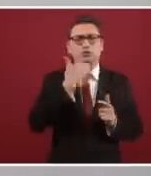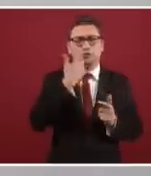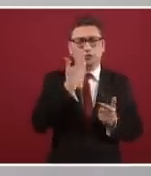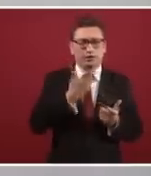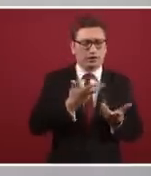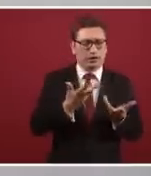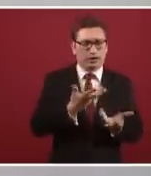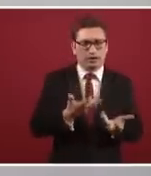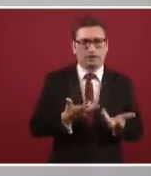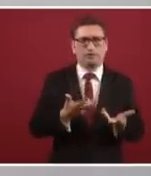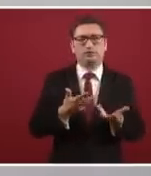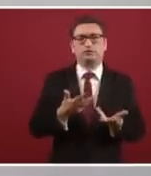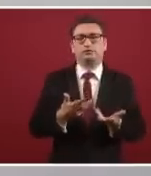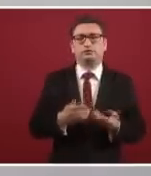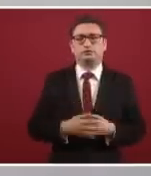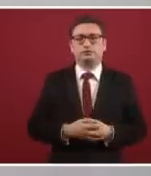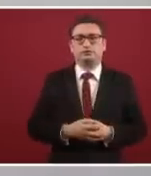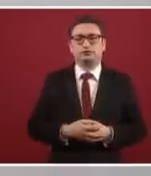articularse, quieren